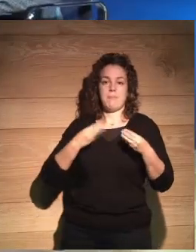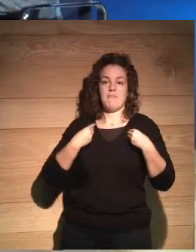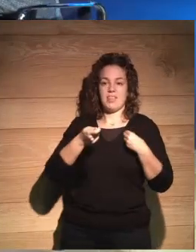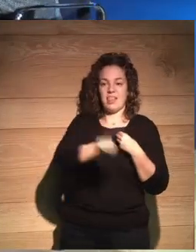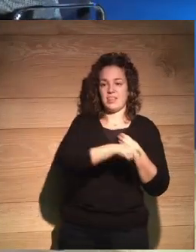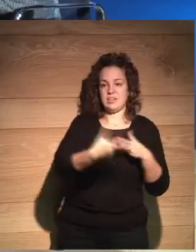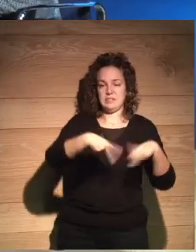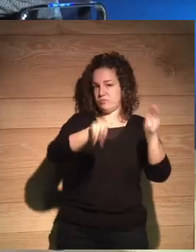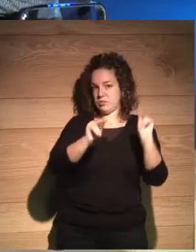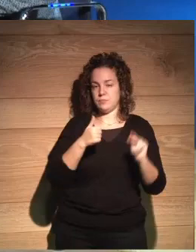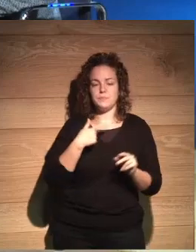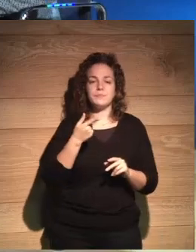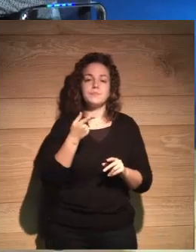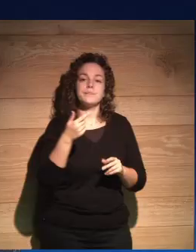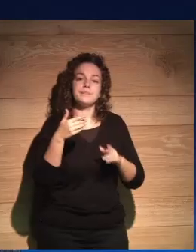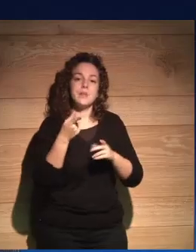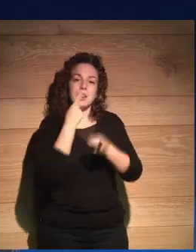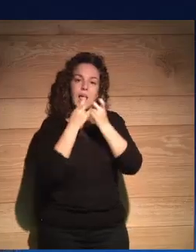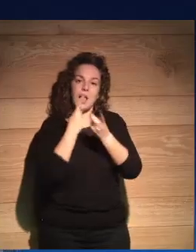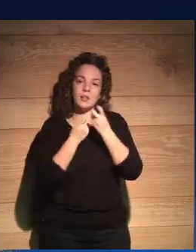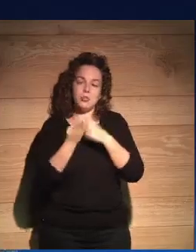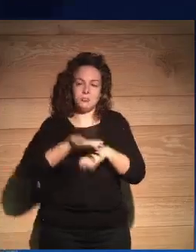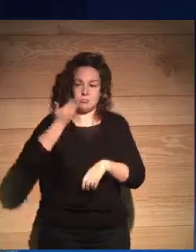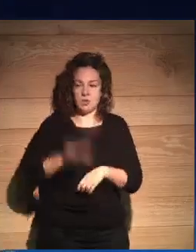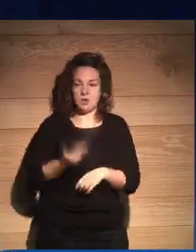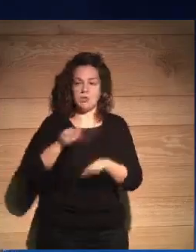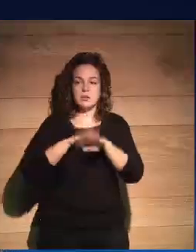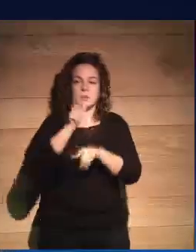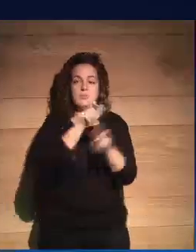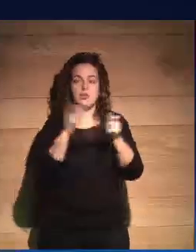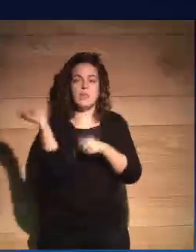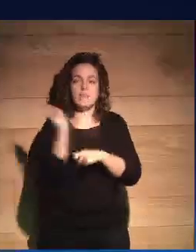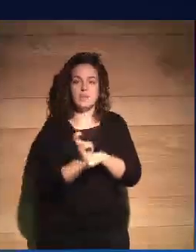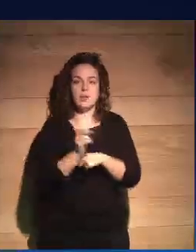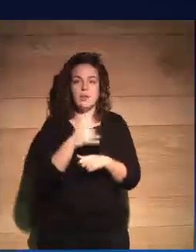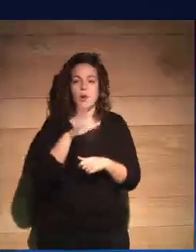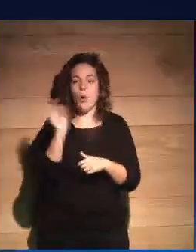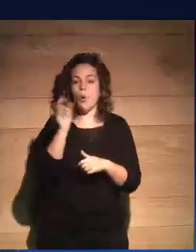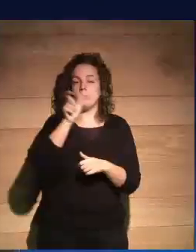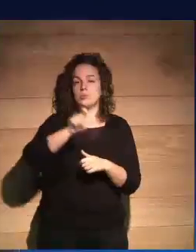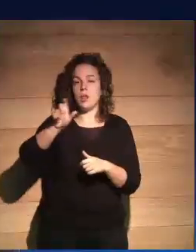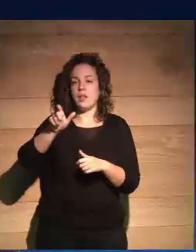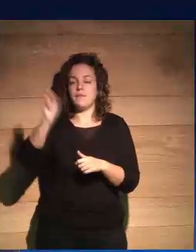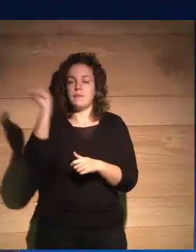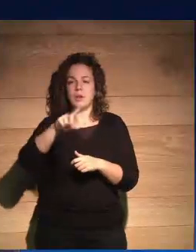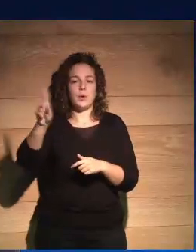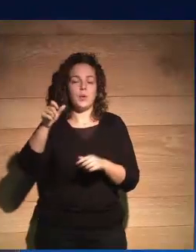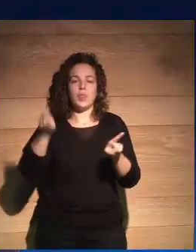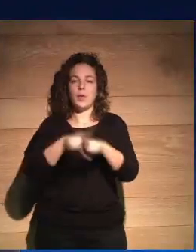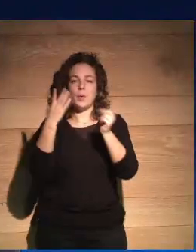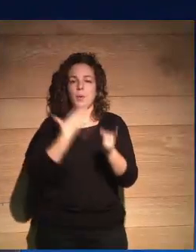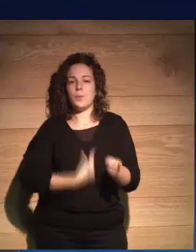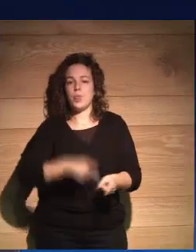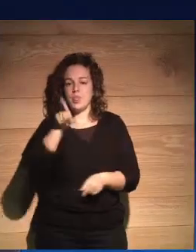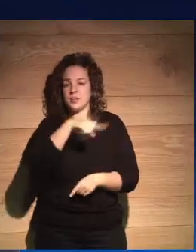antes de entrar y que me ha parecido un dato interesante para los que habéis venido, hayáis venido, seáis murcianos o no.